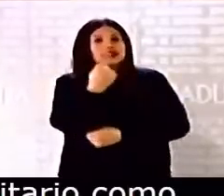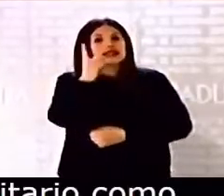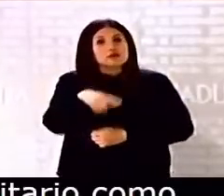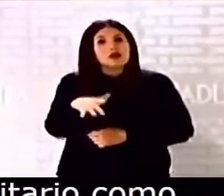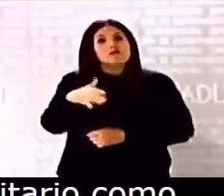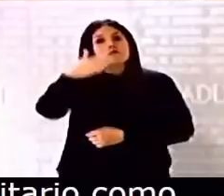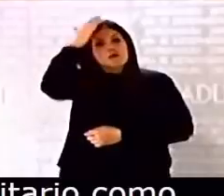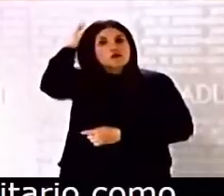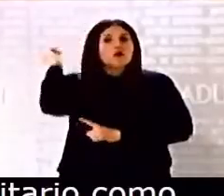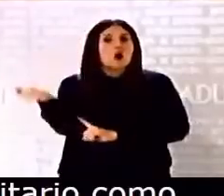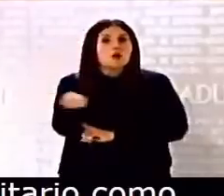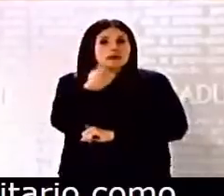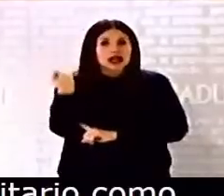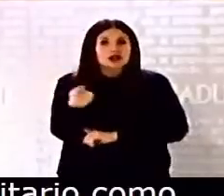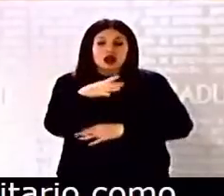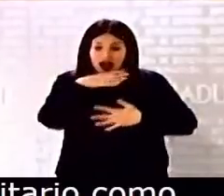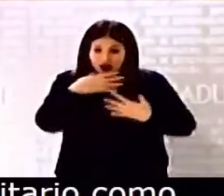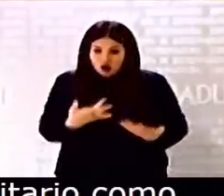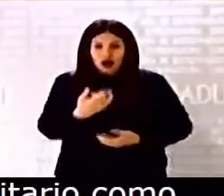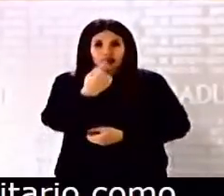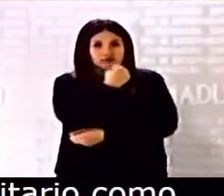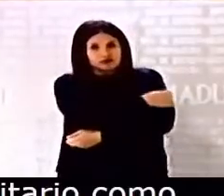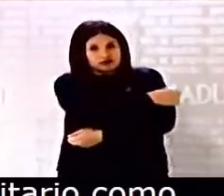que también se están vacunando en este momento,